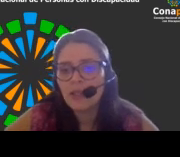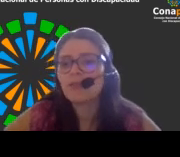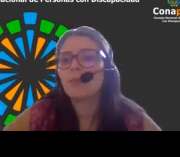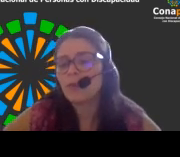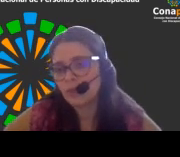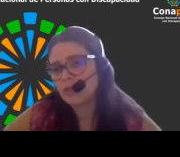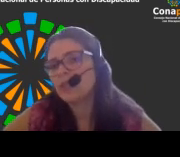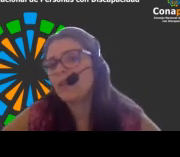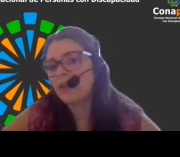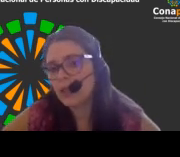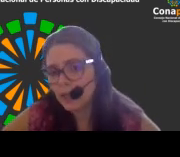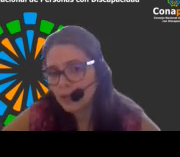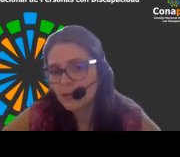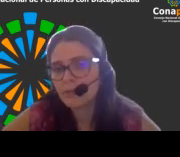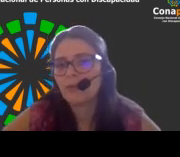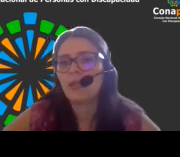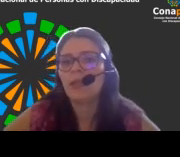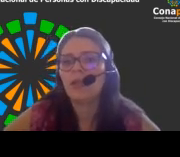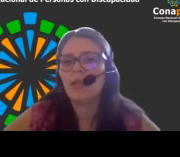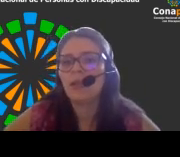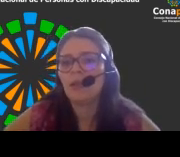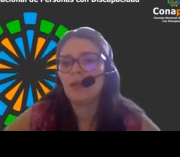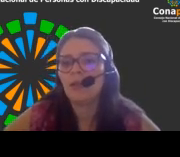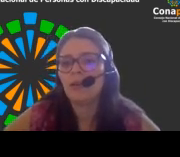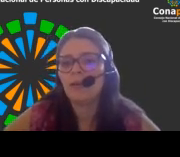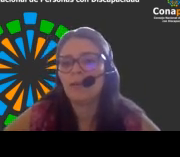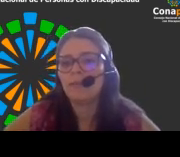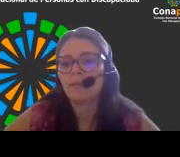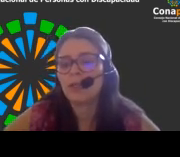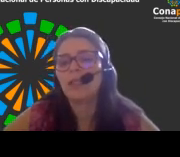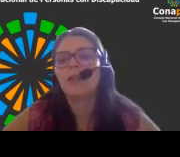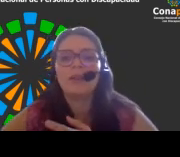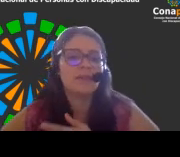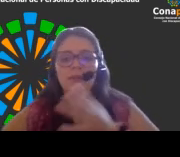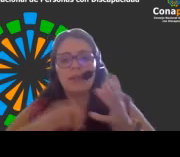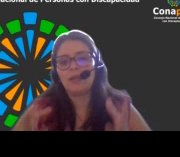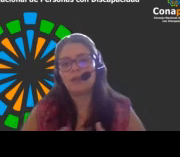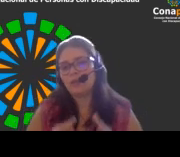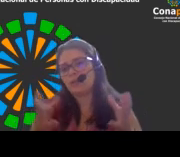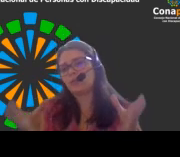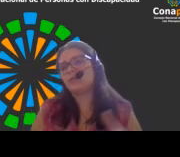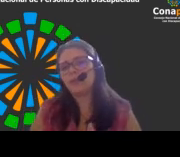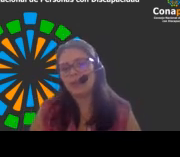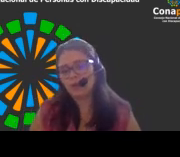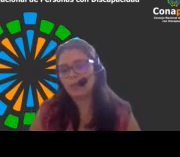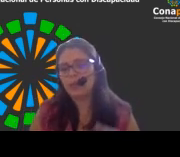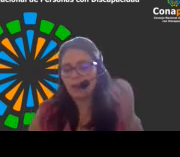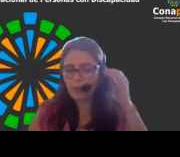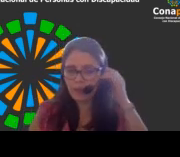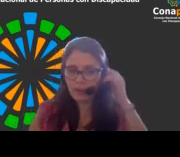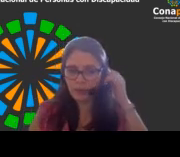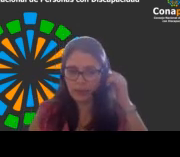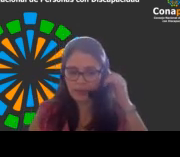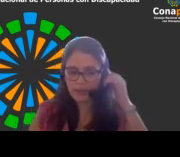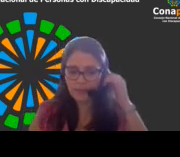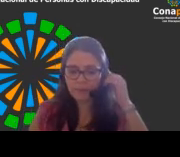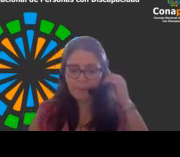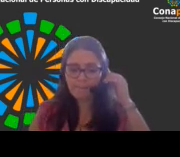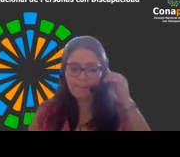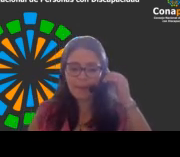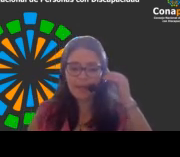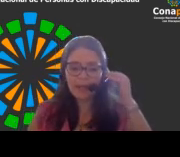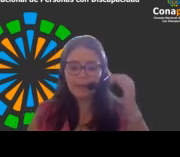si son personas certificadas que que tienen la certificación emitida por el